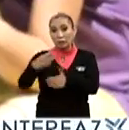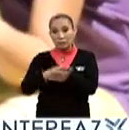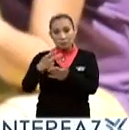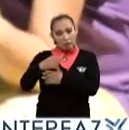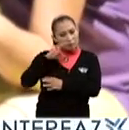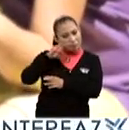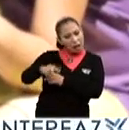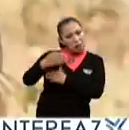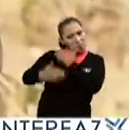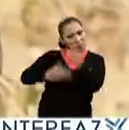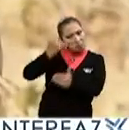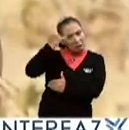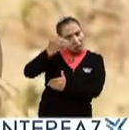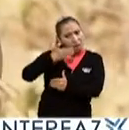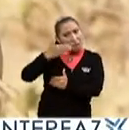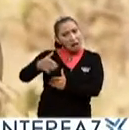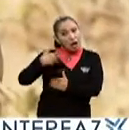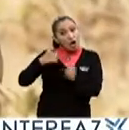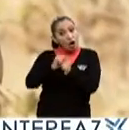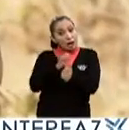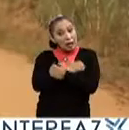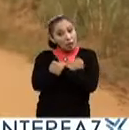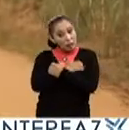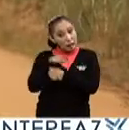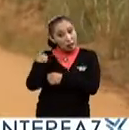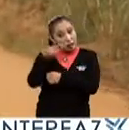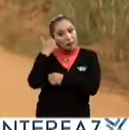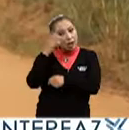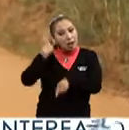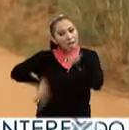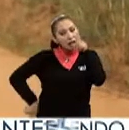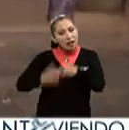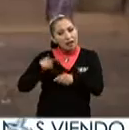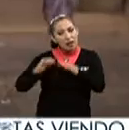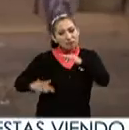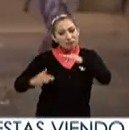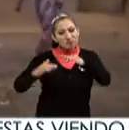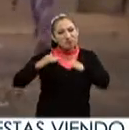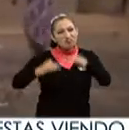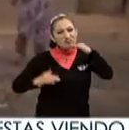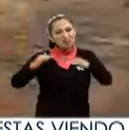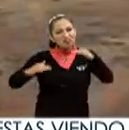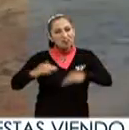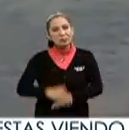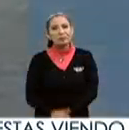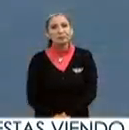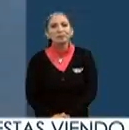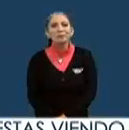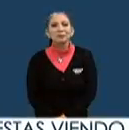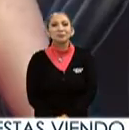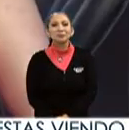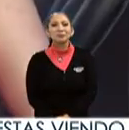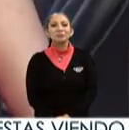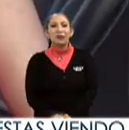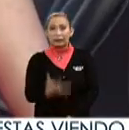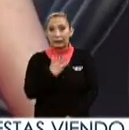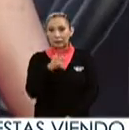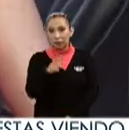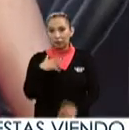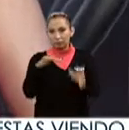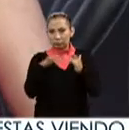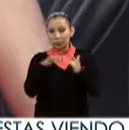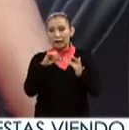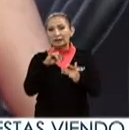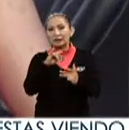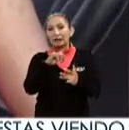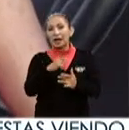el desarrollo de iniciativas que a través de la educación busca contrarrestar las desigualdades. Tenemos un enlace